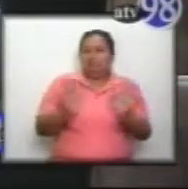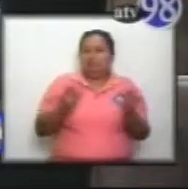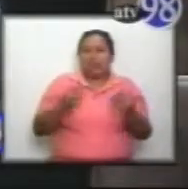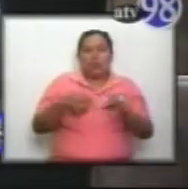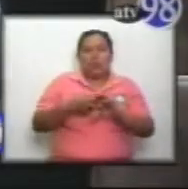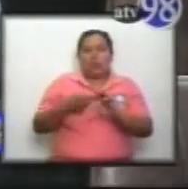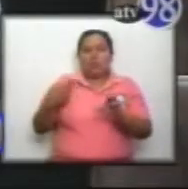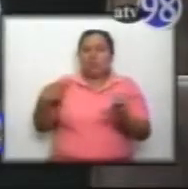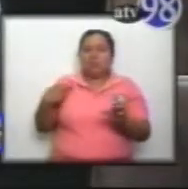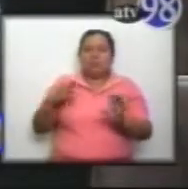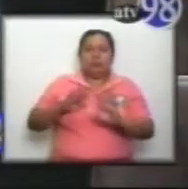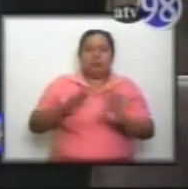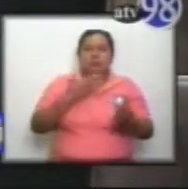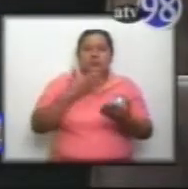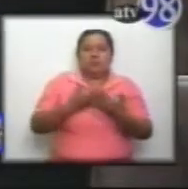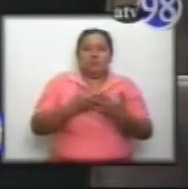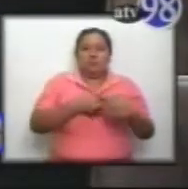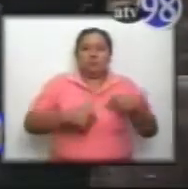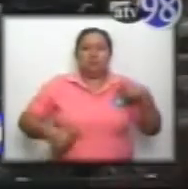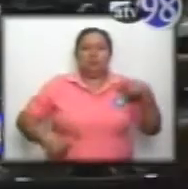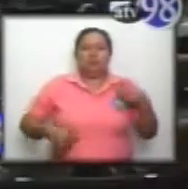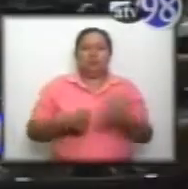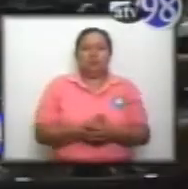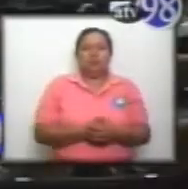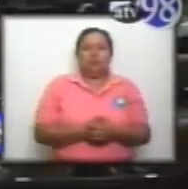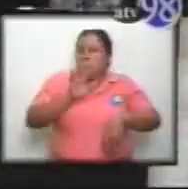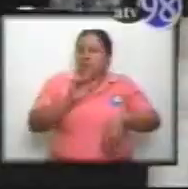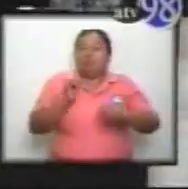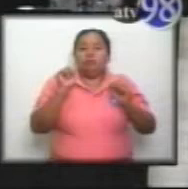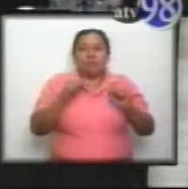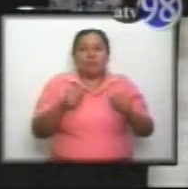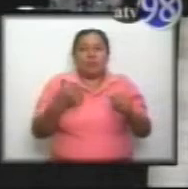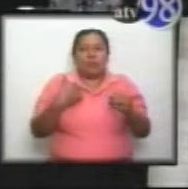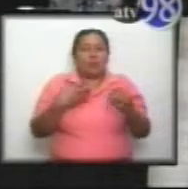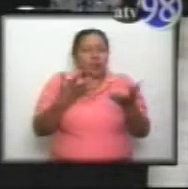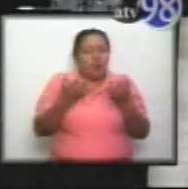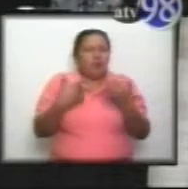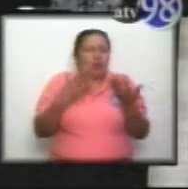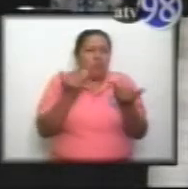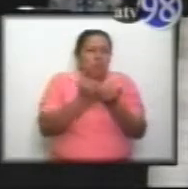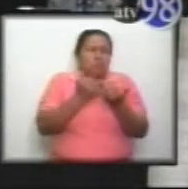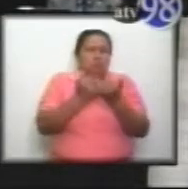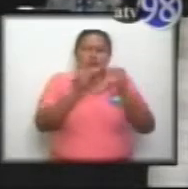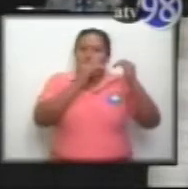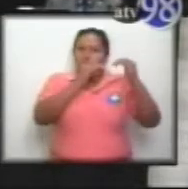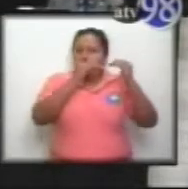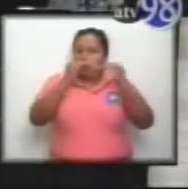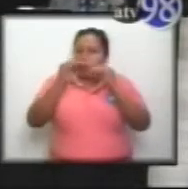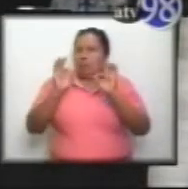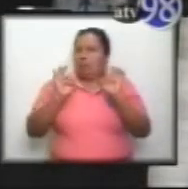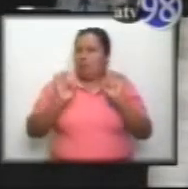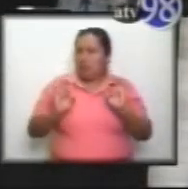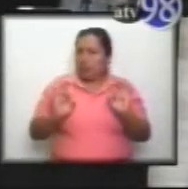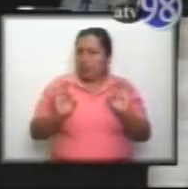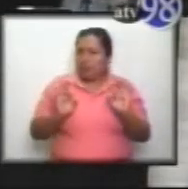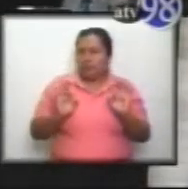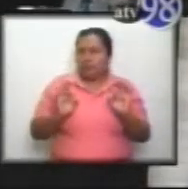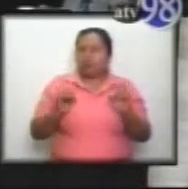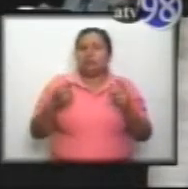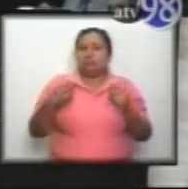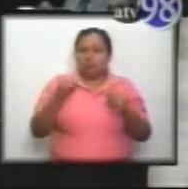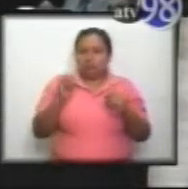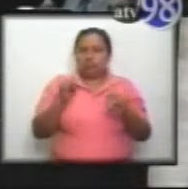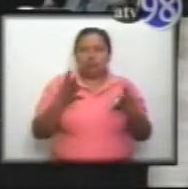2 diputados del MRS se retiraron en protesta. Veamos primero lo que dijo el jefe de la bancada del PLI,